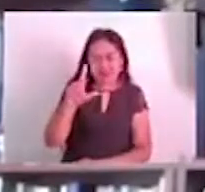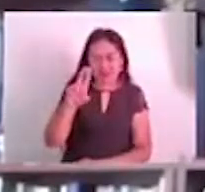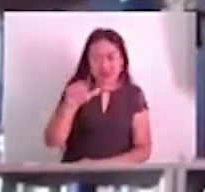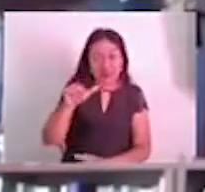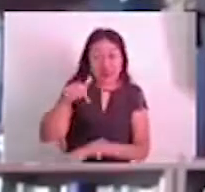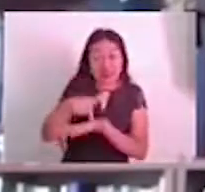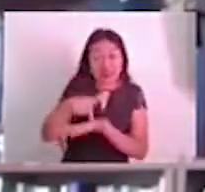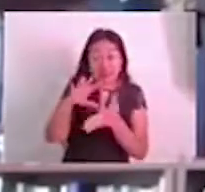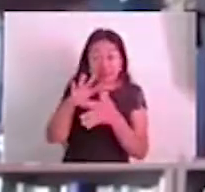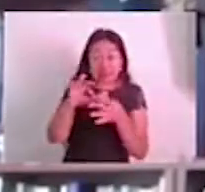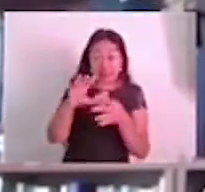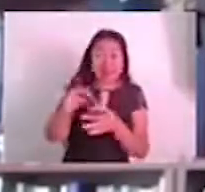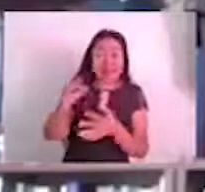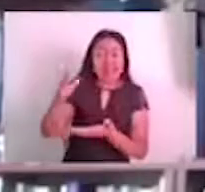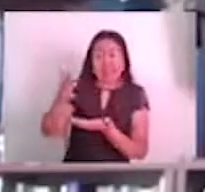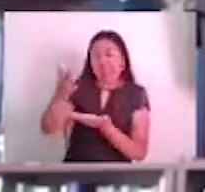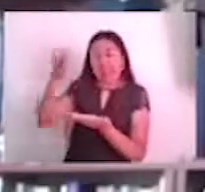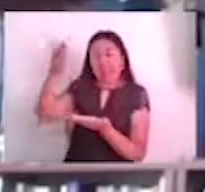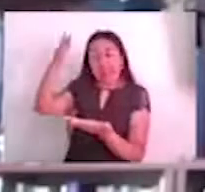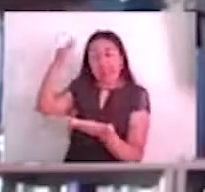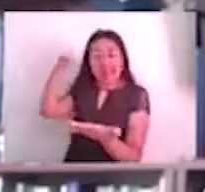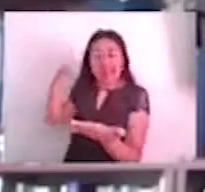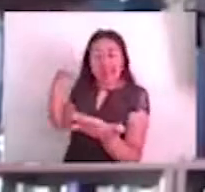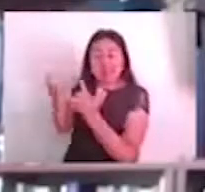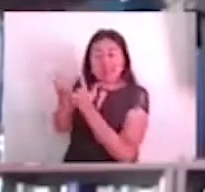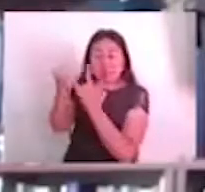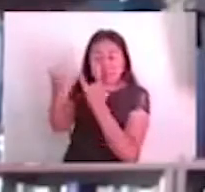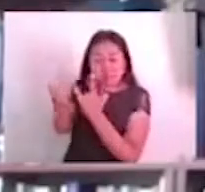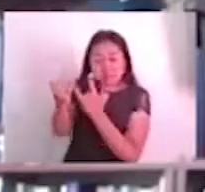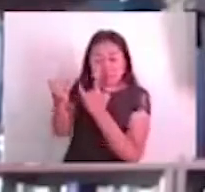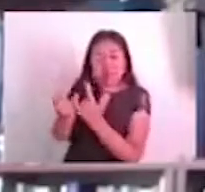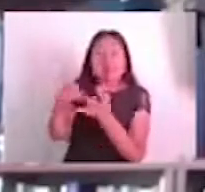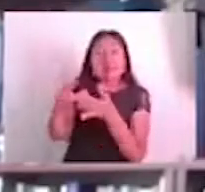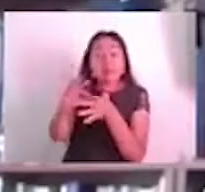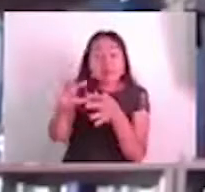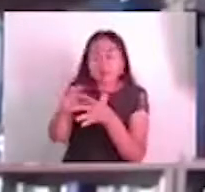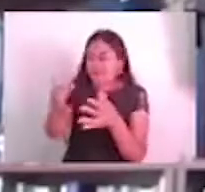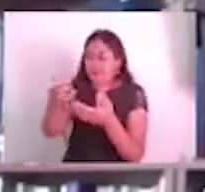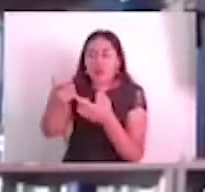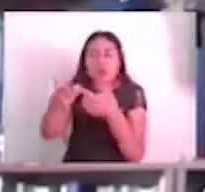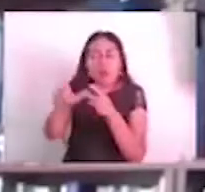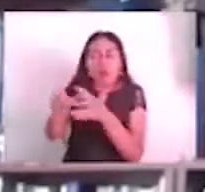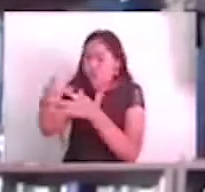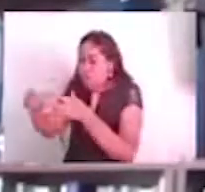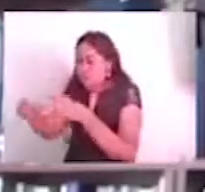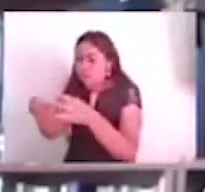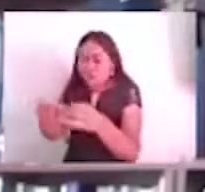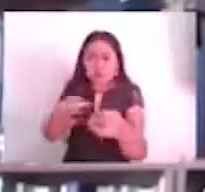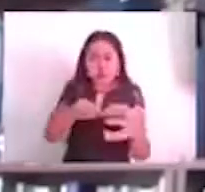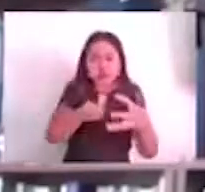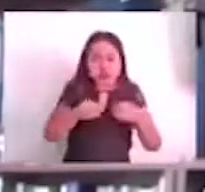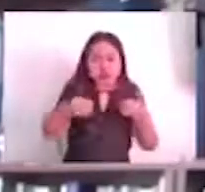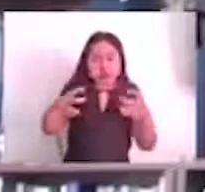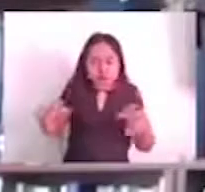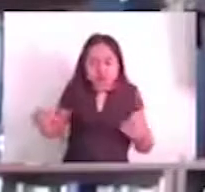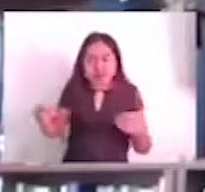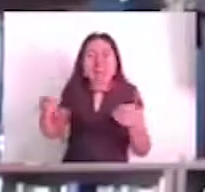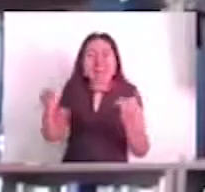Los barrios están divididos en Calpulis y Tlaxilacalis hoy, y los santos